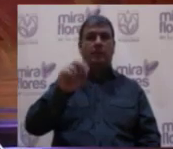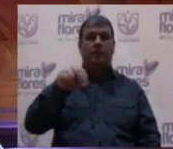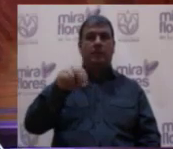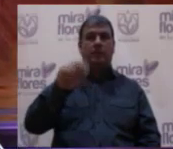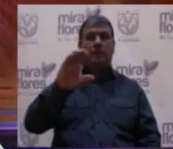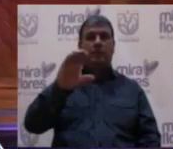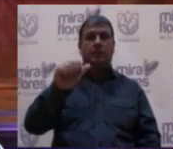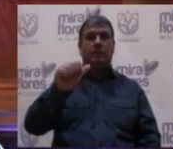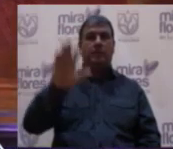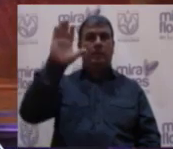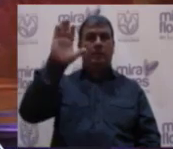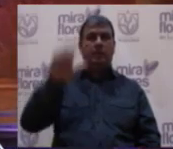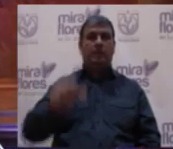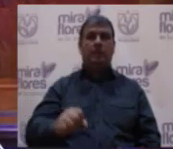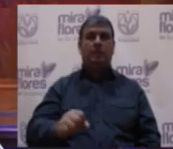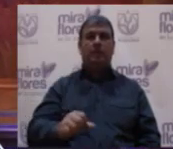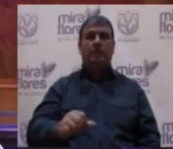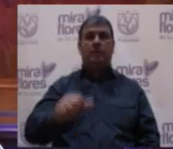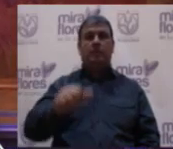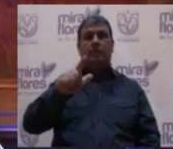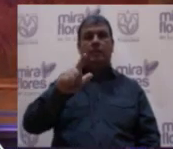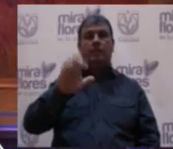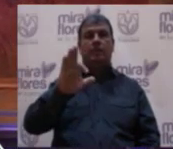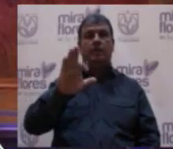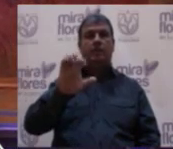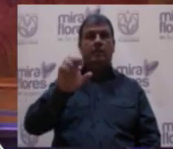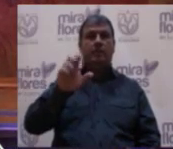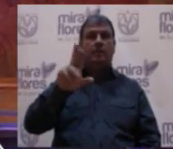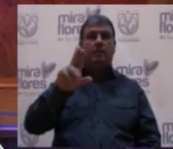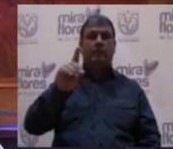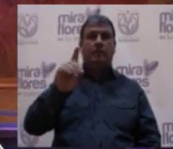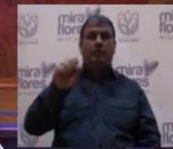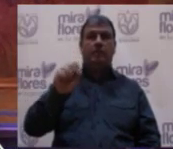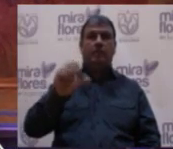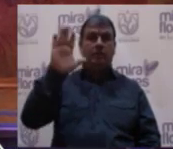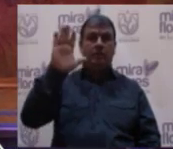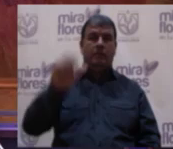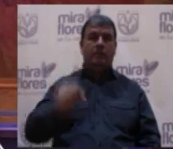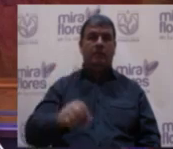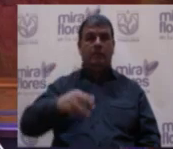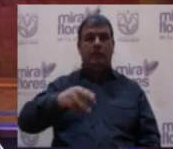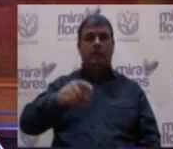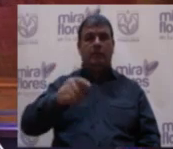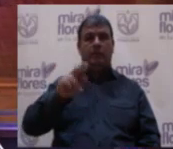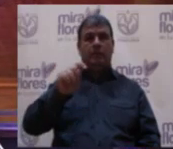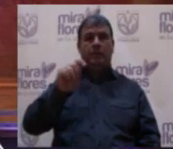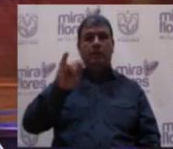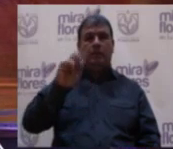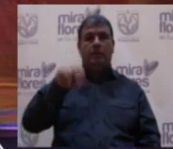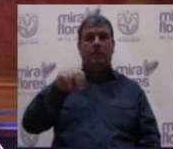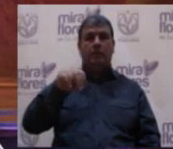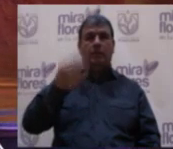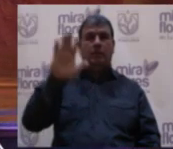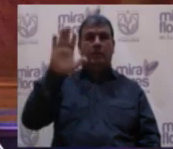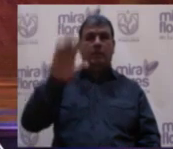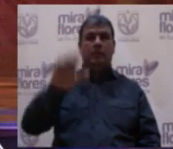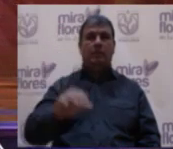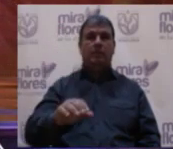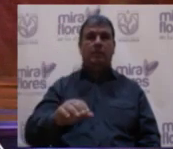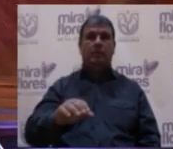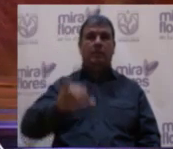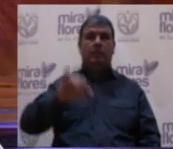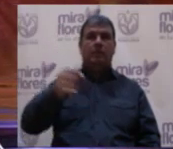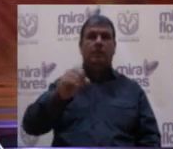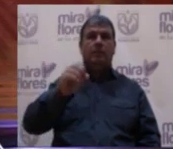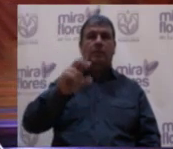Camino. Señor Alfredo Lee Gabriel. Señor Martín Guzmán de Castro.